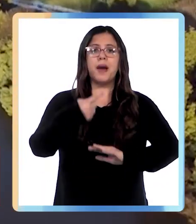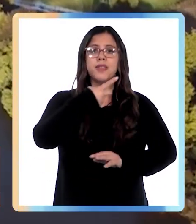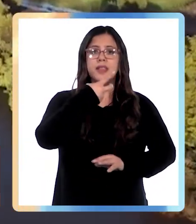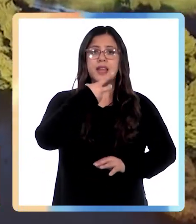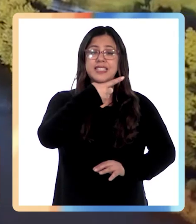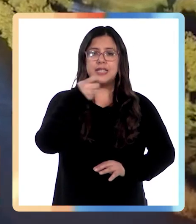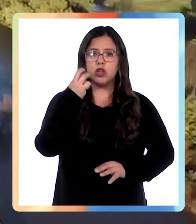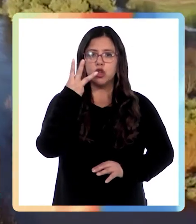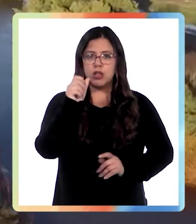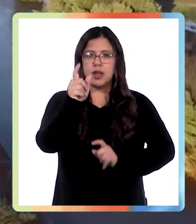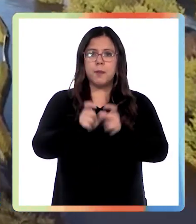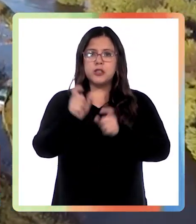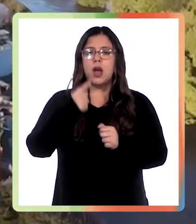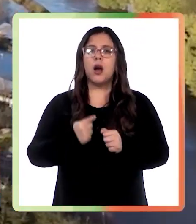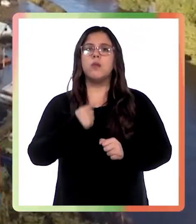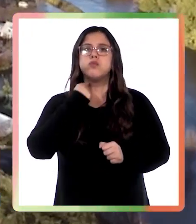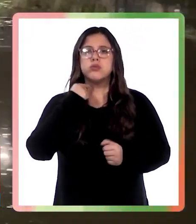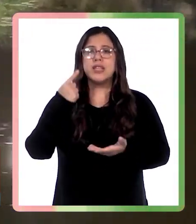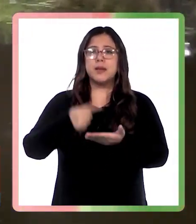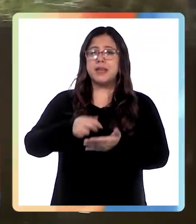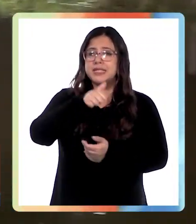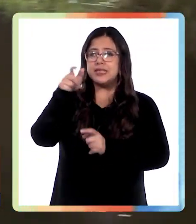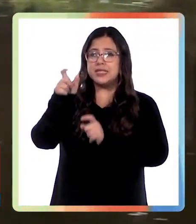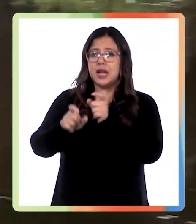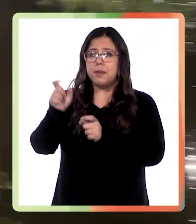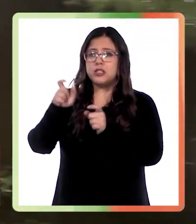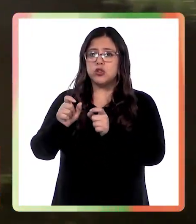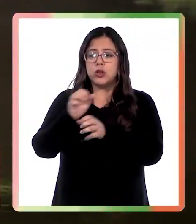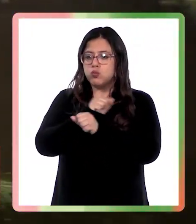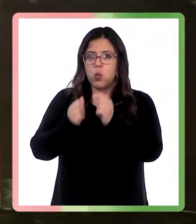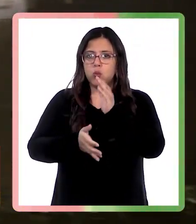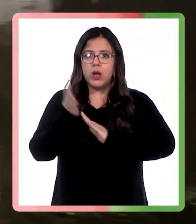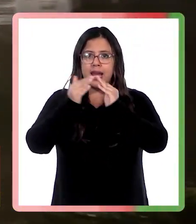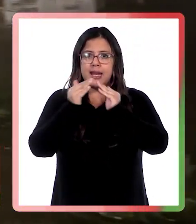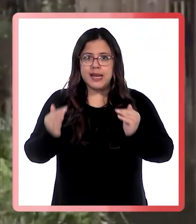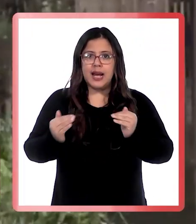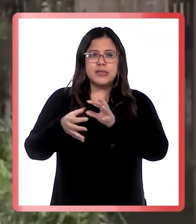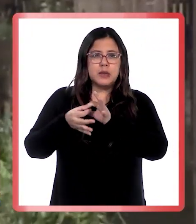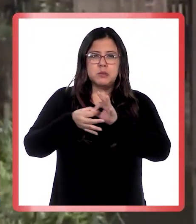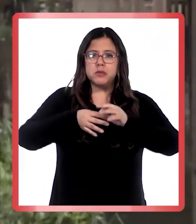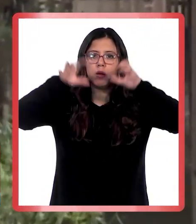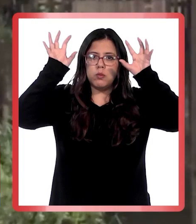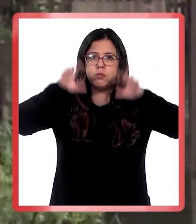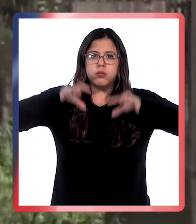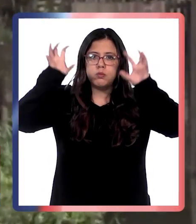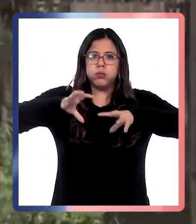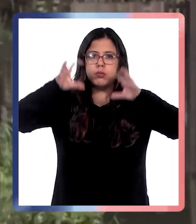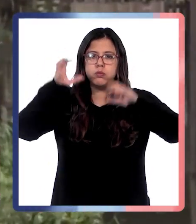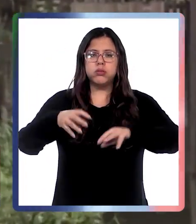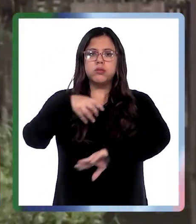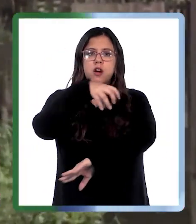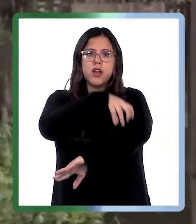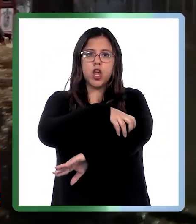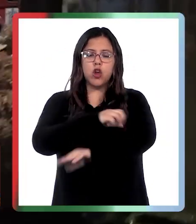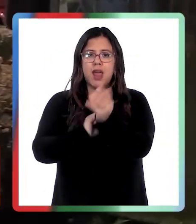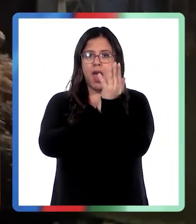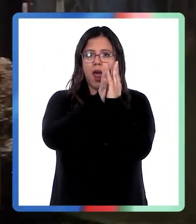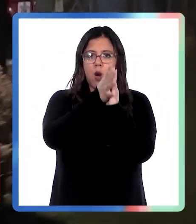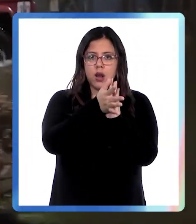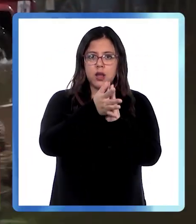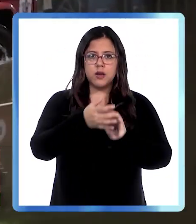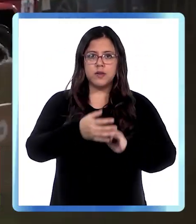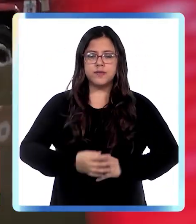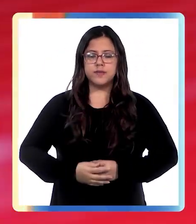más de 130 damnificados y alrededor de 1600 personas aisladas ha dejado el sistema frontal que ha afectado a la región de